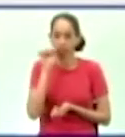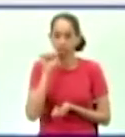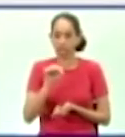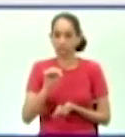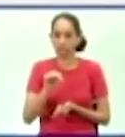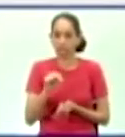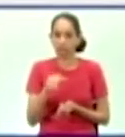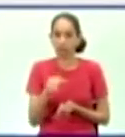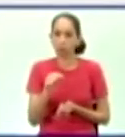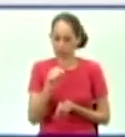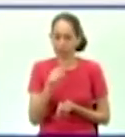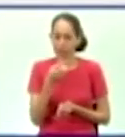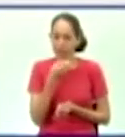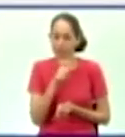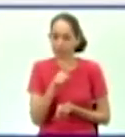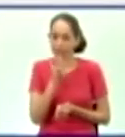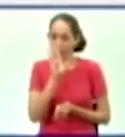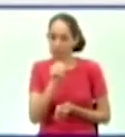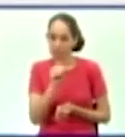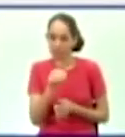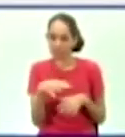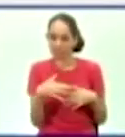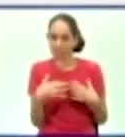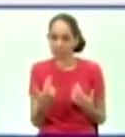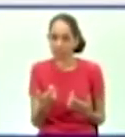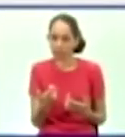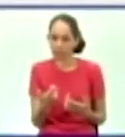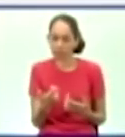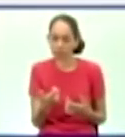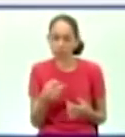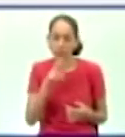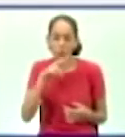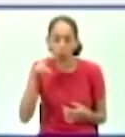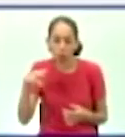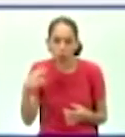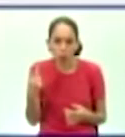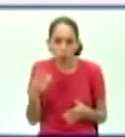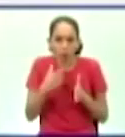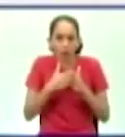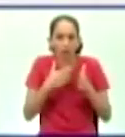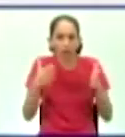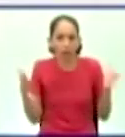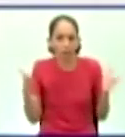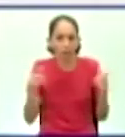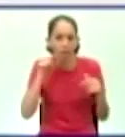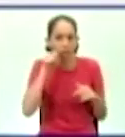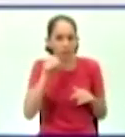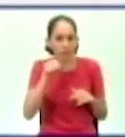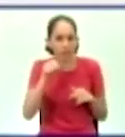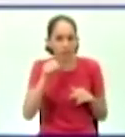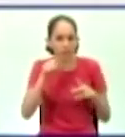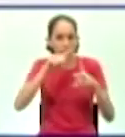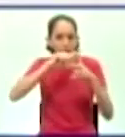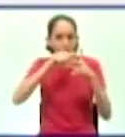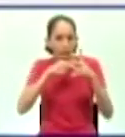podemos calcular la amplitud de ese ángulo que nos piden,